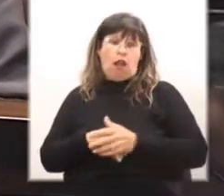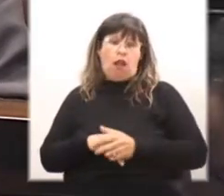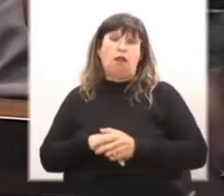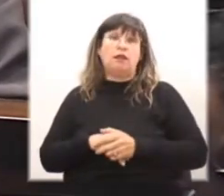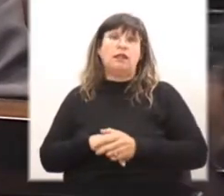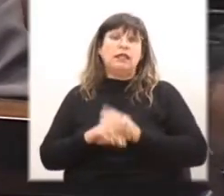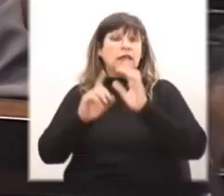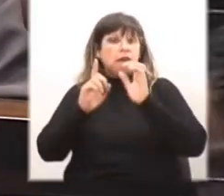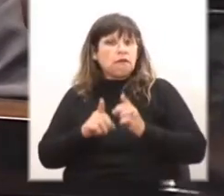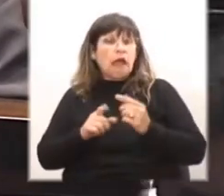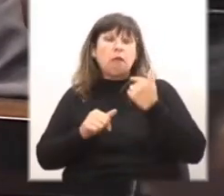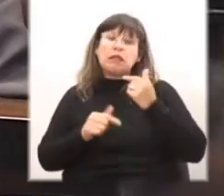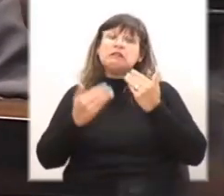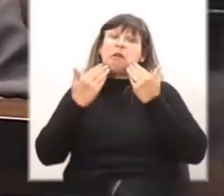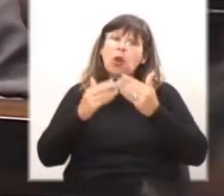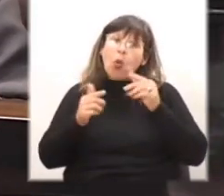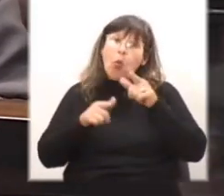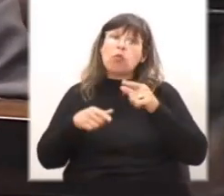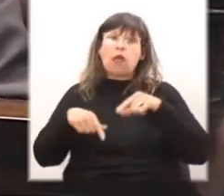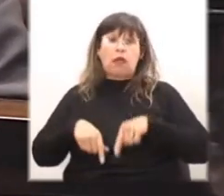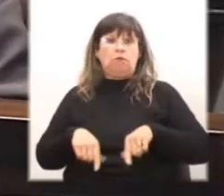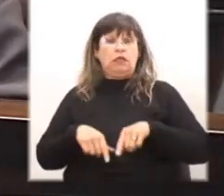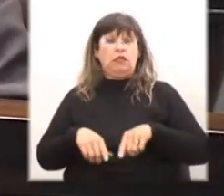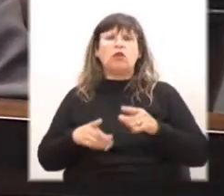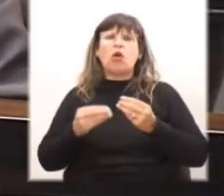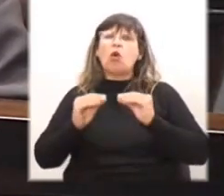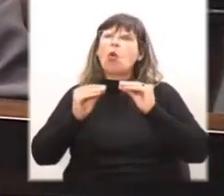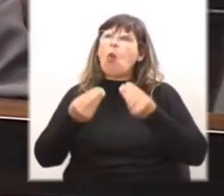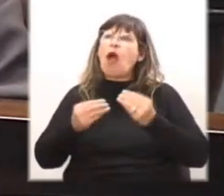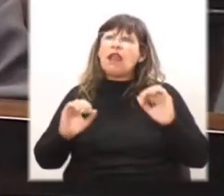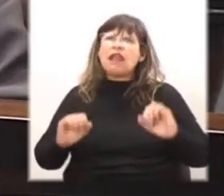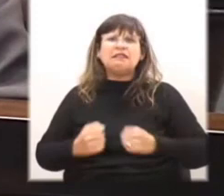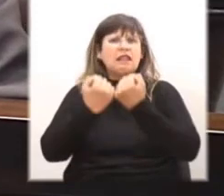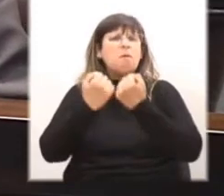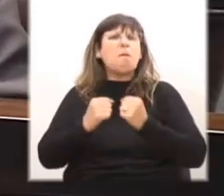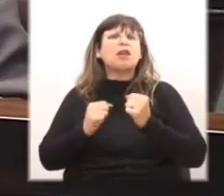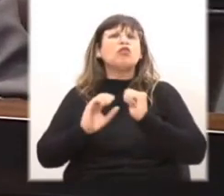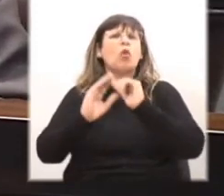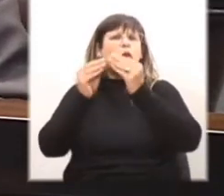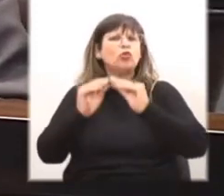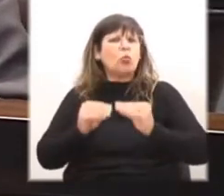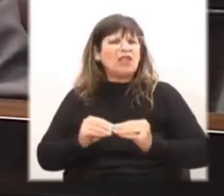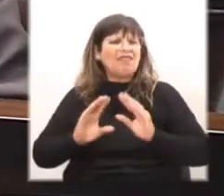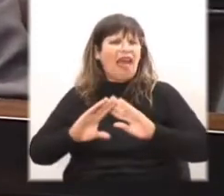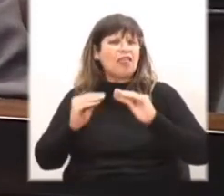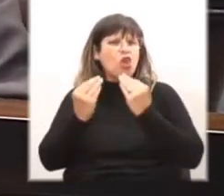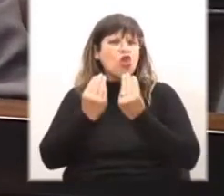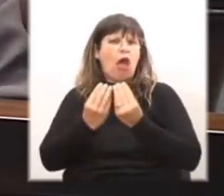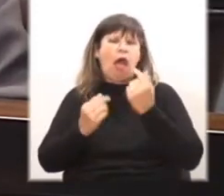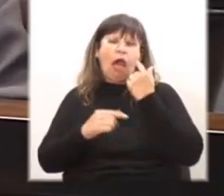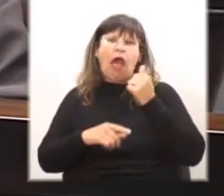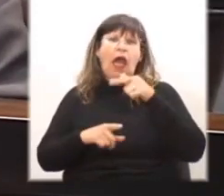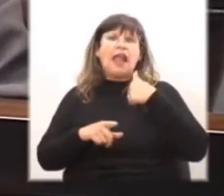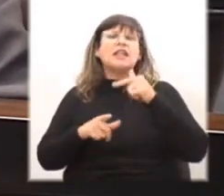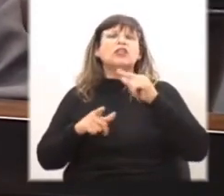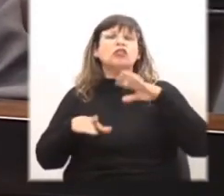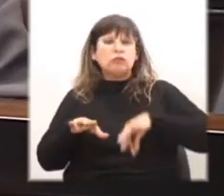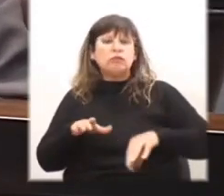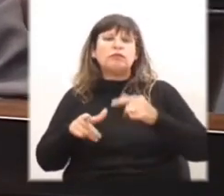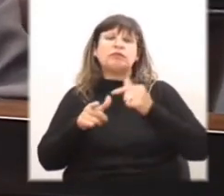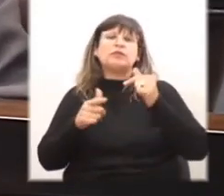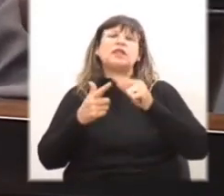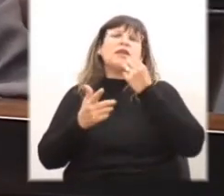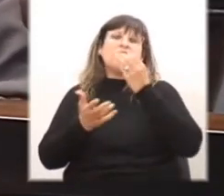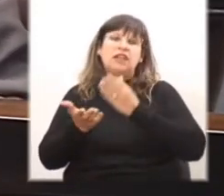consulta entonces al señor ministro cuál es el impacto presupuestal total en materia de salarios, beneficios sociales,